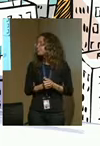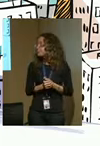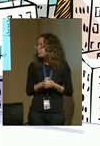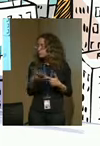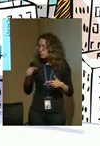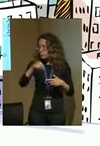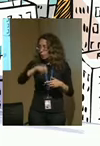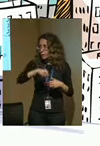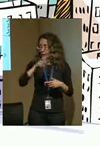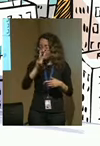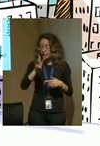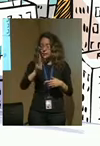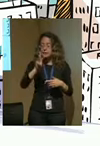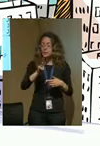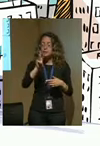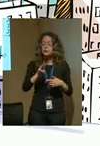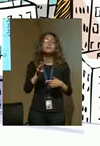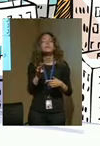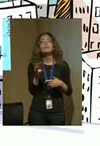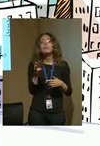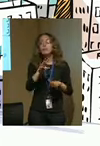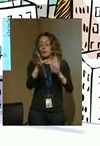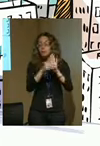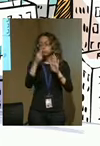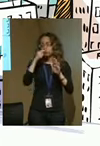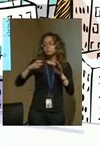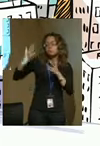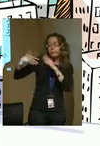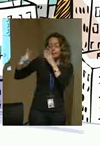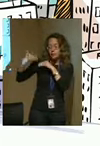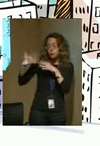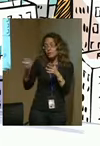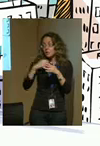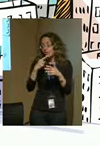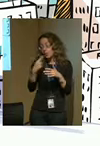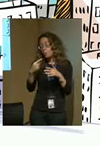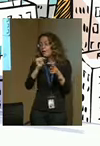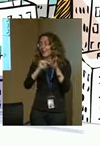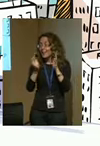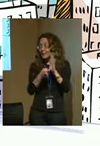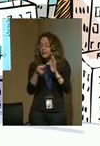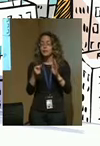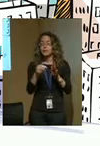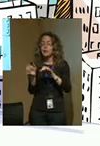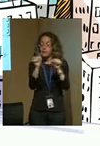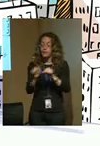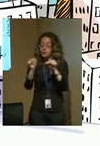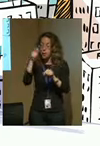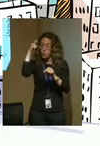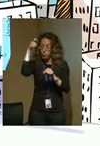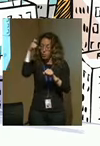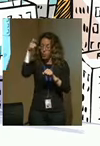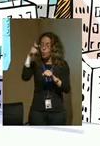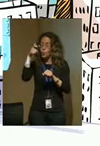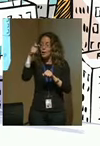y hoy hay 3 que todavía están presos hace varios años. Así que le digo que la ley, digamos, y la defensora del pueblo titular, que